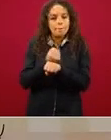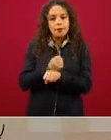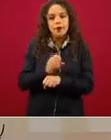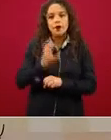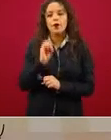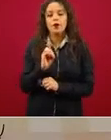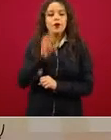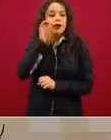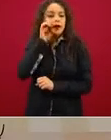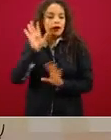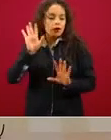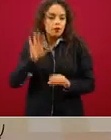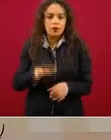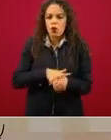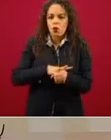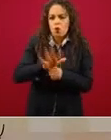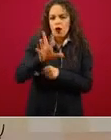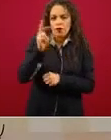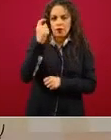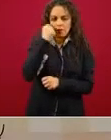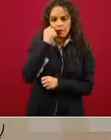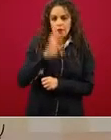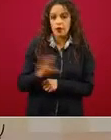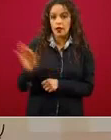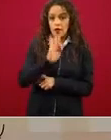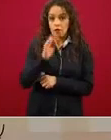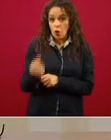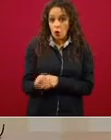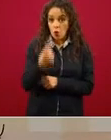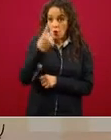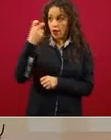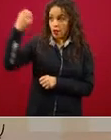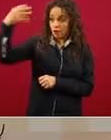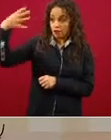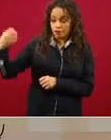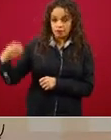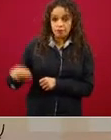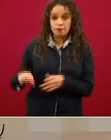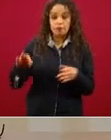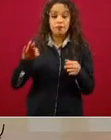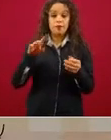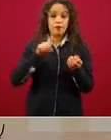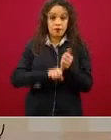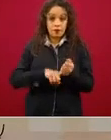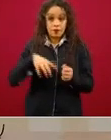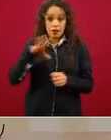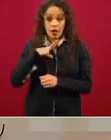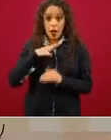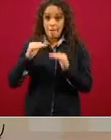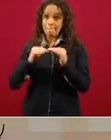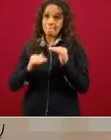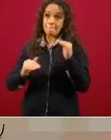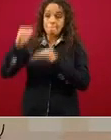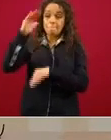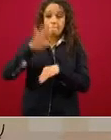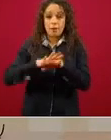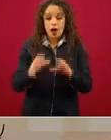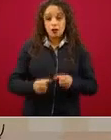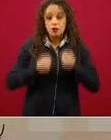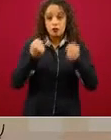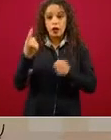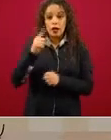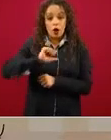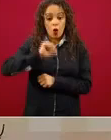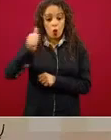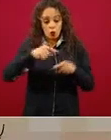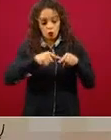Si uno de esos indicadores está en un nivel superior a los otros 3, se tomará como resultante